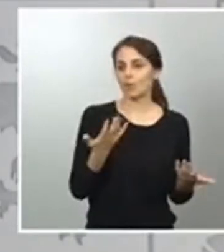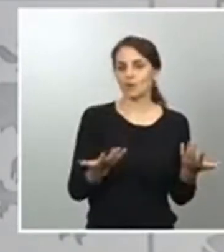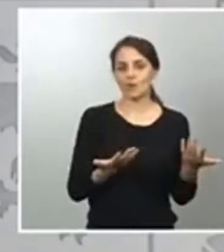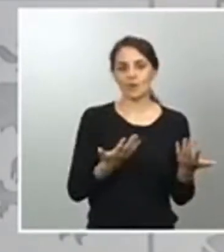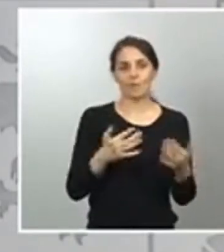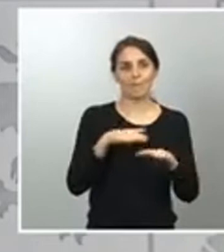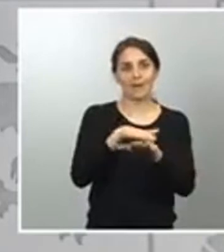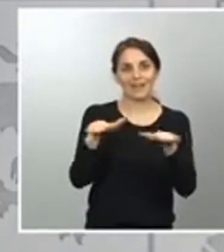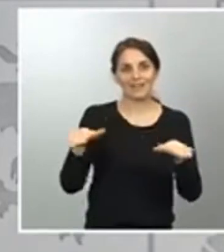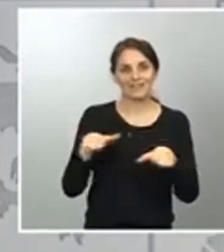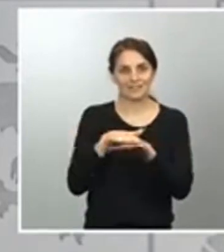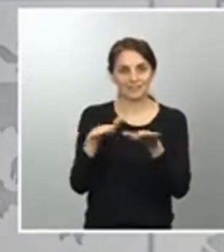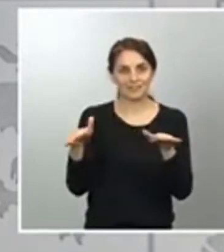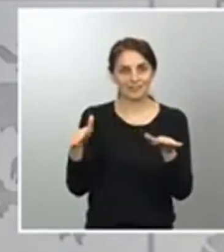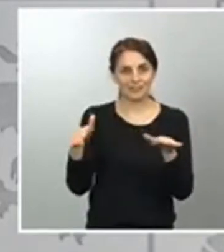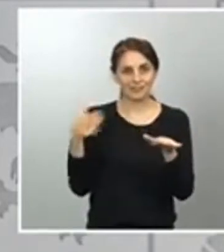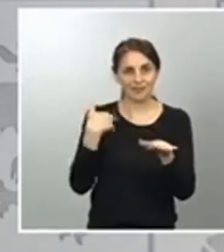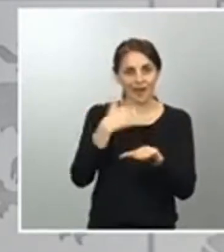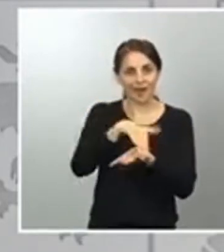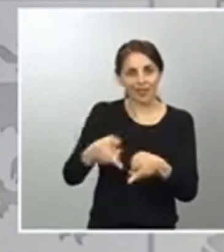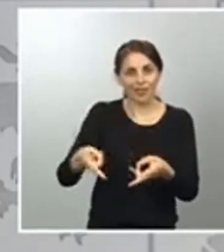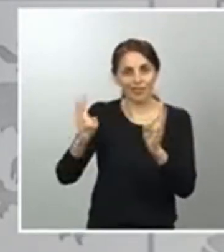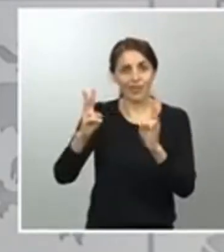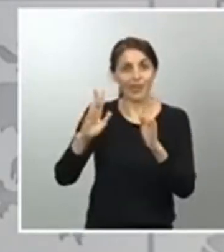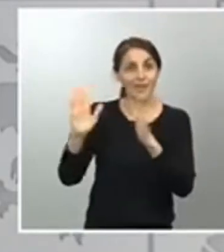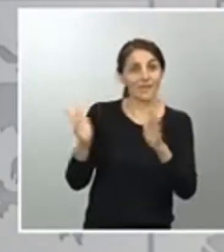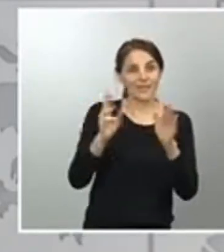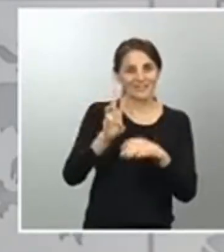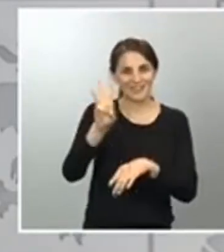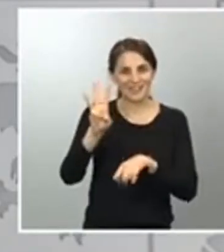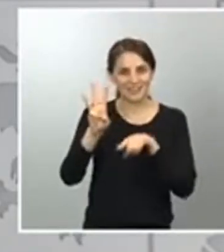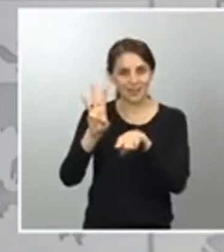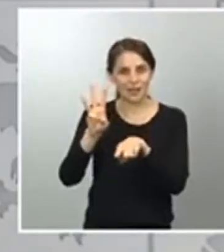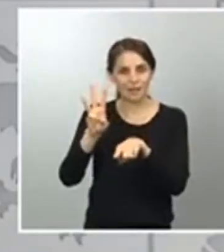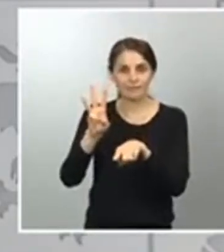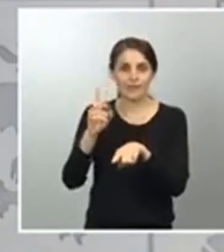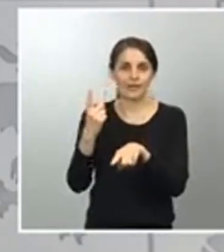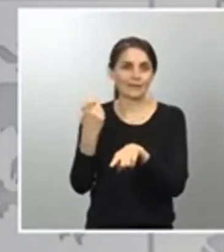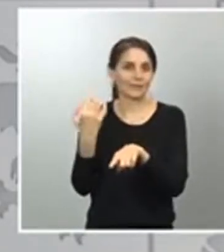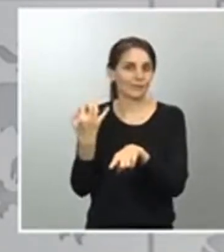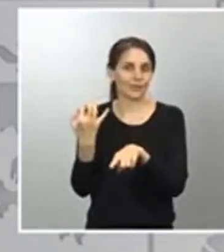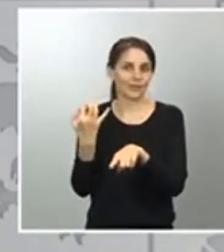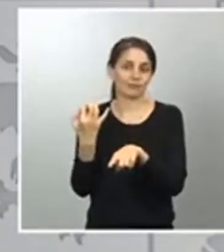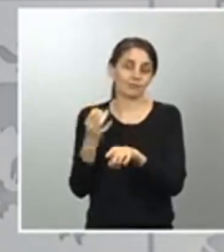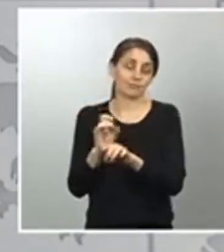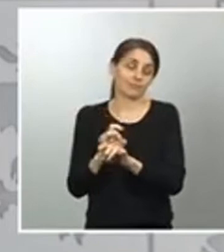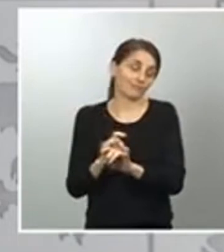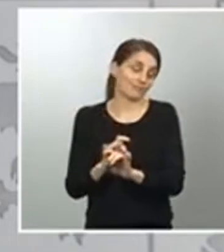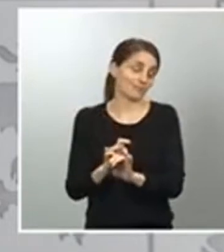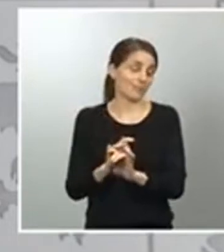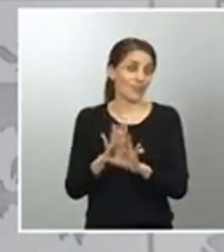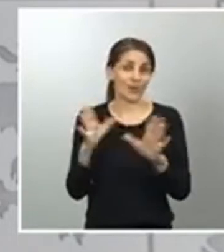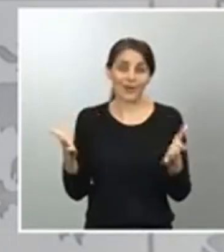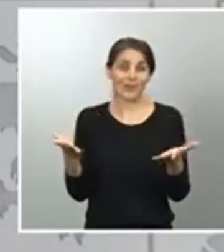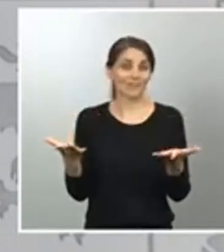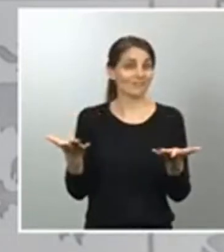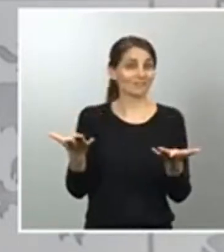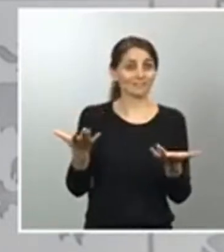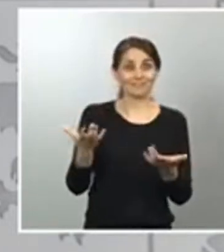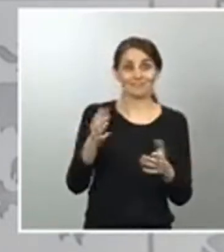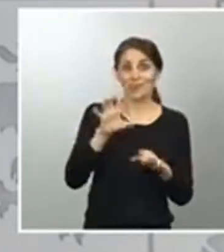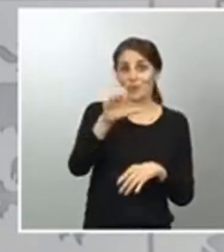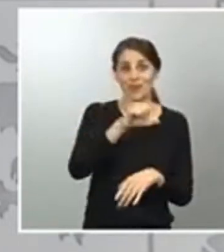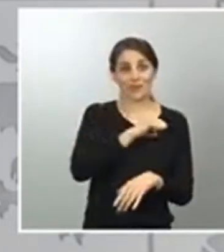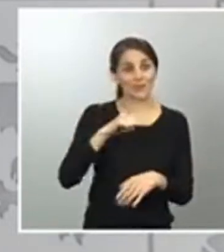será en la fase 3, que necesariamente vamos a necesitar también del apoyo y del protagonismo y el liderazgo de las comunidades autónomas,